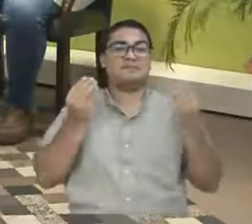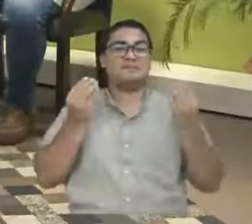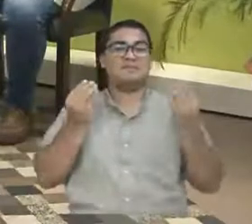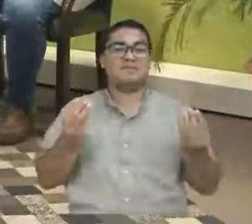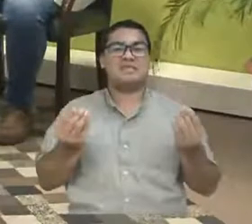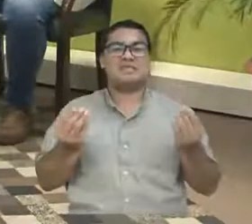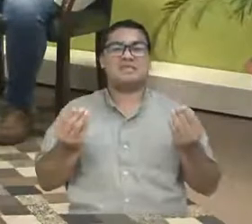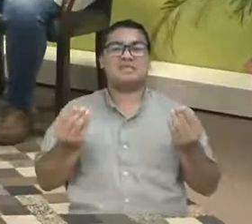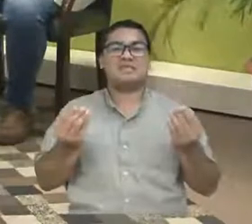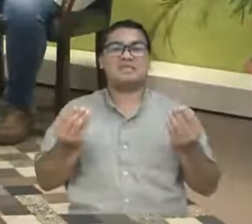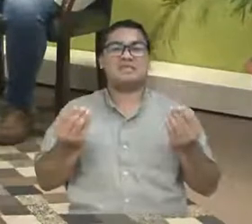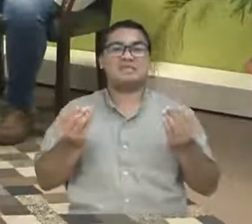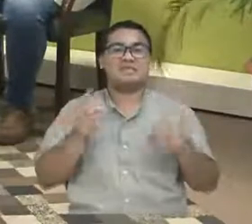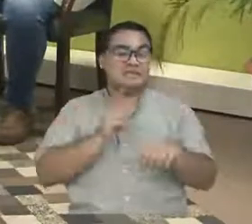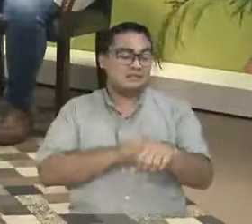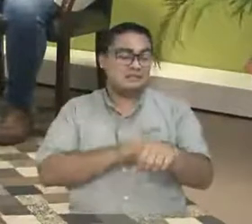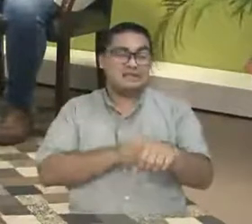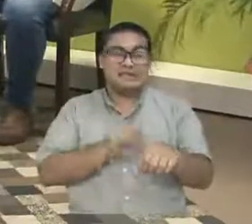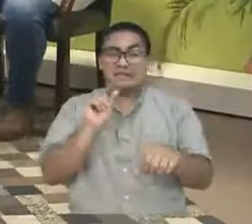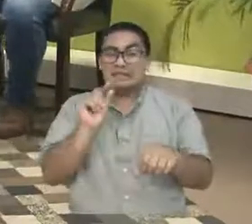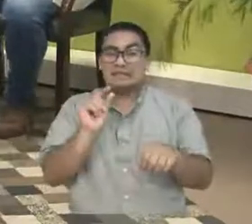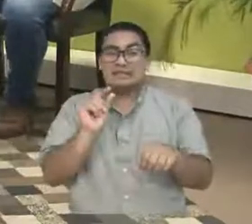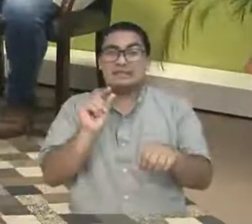ocupamos un tiempo, pero de lo